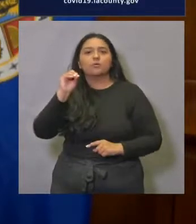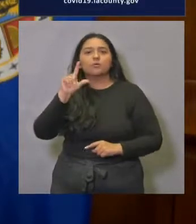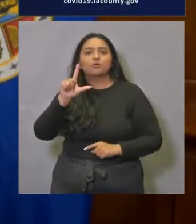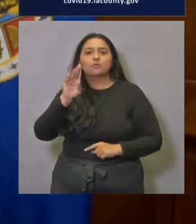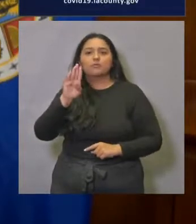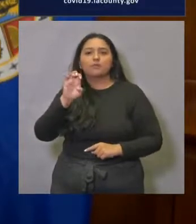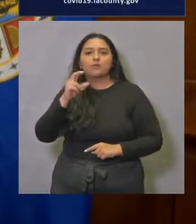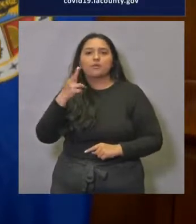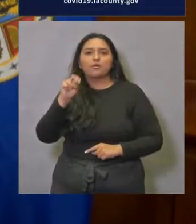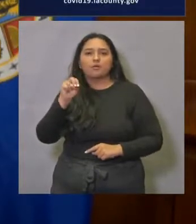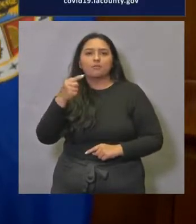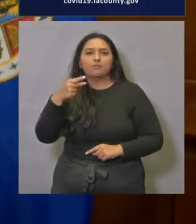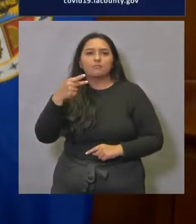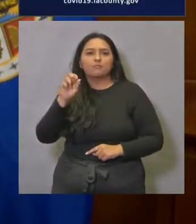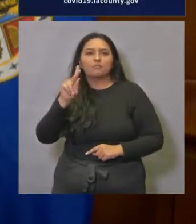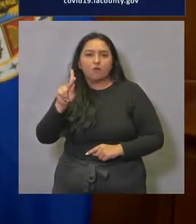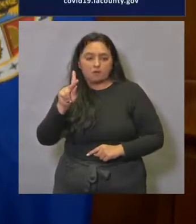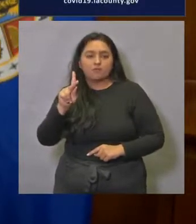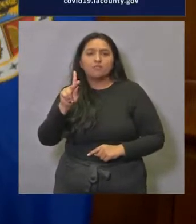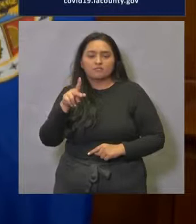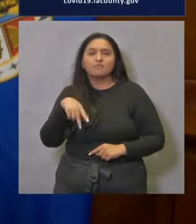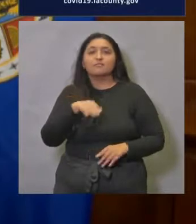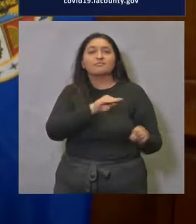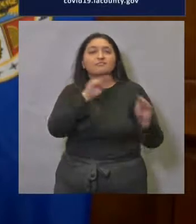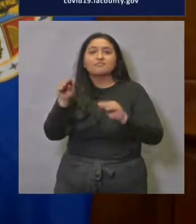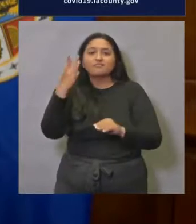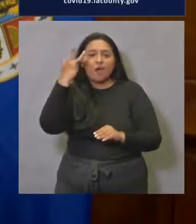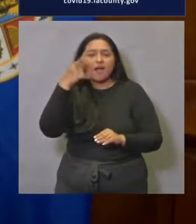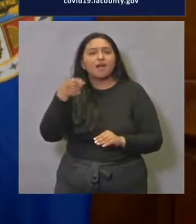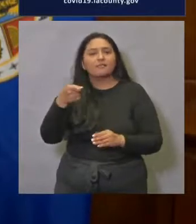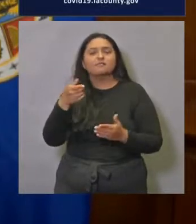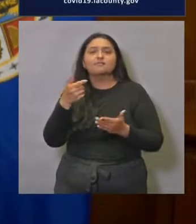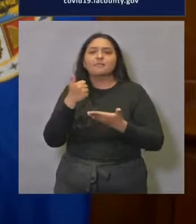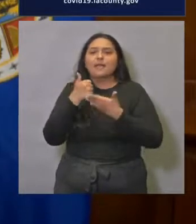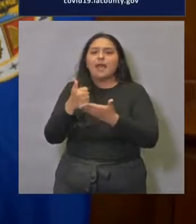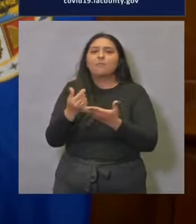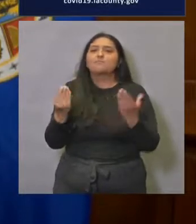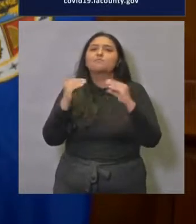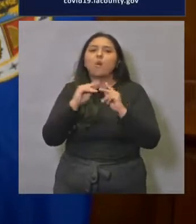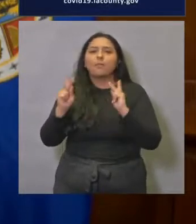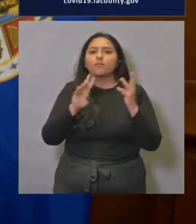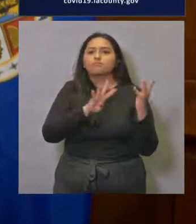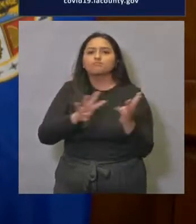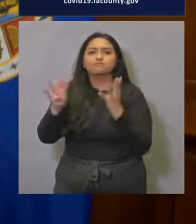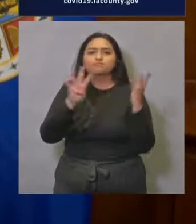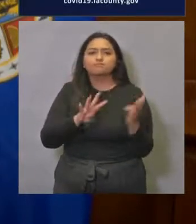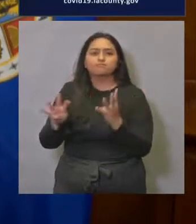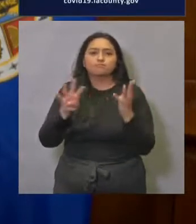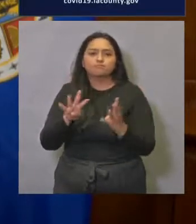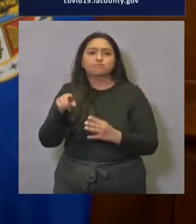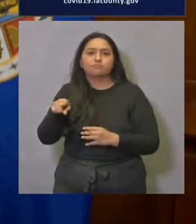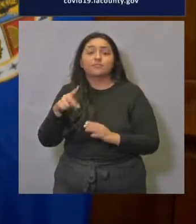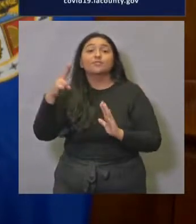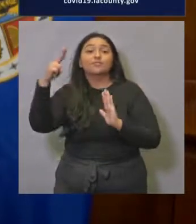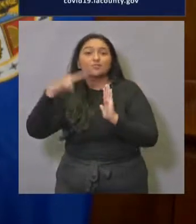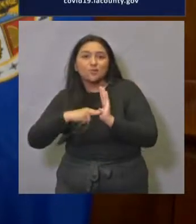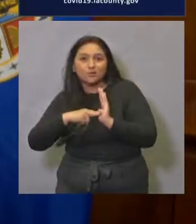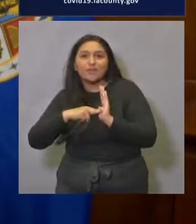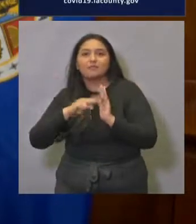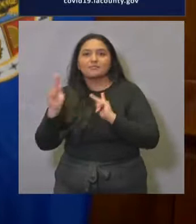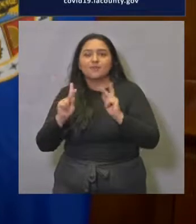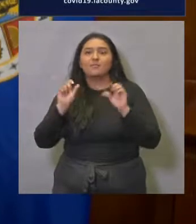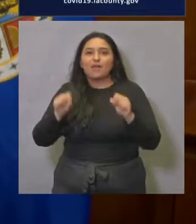Esto nos va a ayudar a vacunar más personas, casi 1,500 hasta